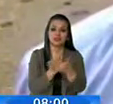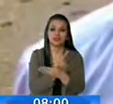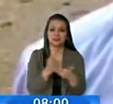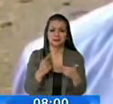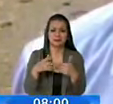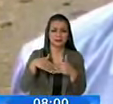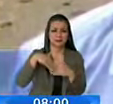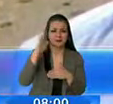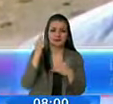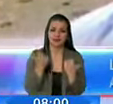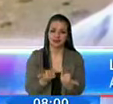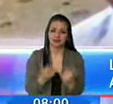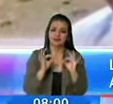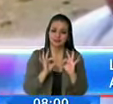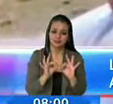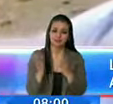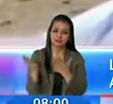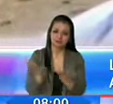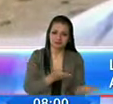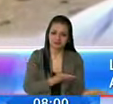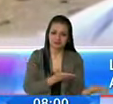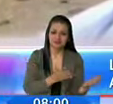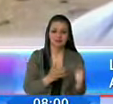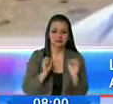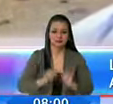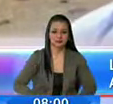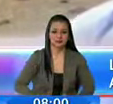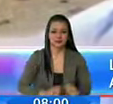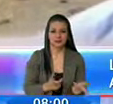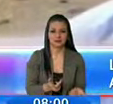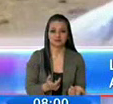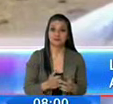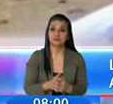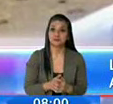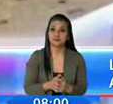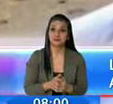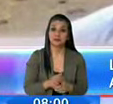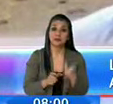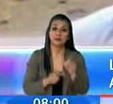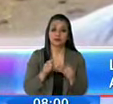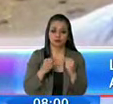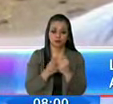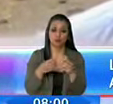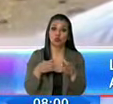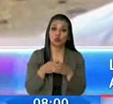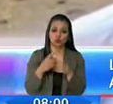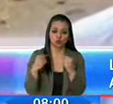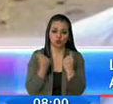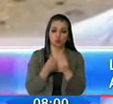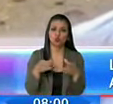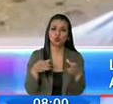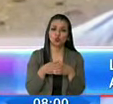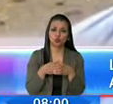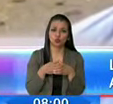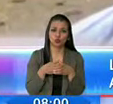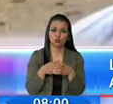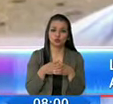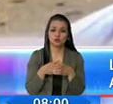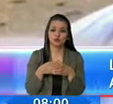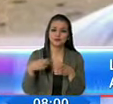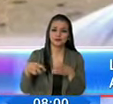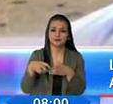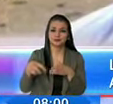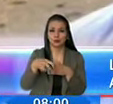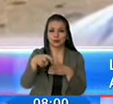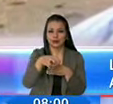que aquí estamos listos, predispuestos, preparados ya, conjuntamente con quienes formamos parte de la mesa internacional del Bosque Seco, en donde